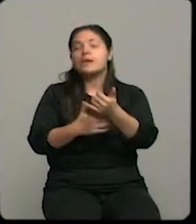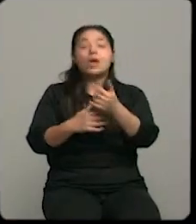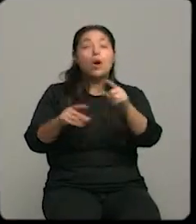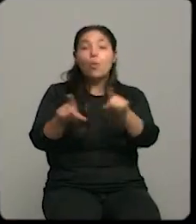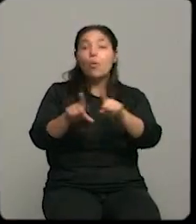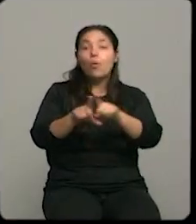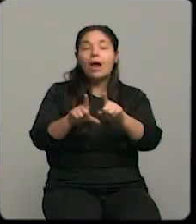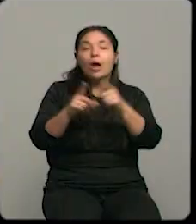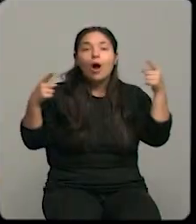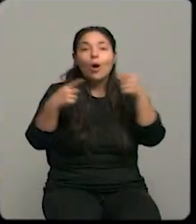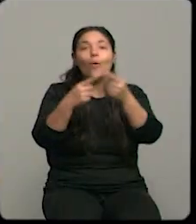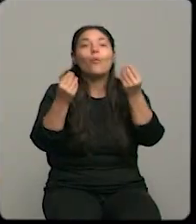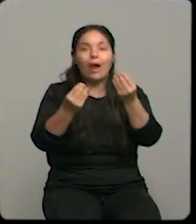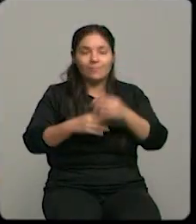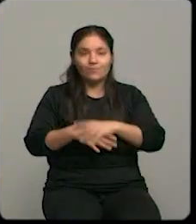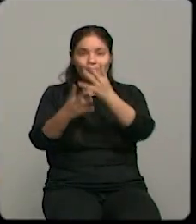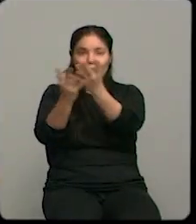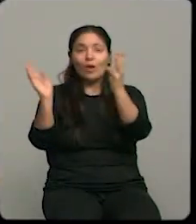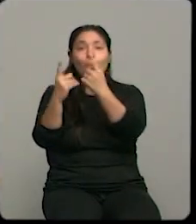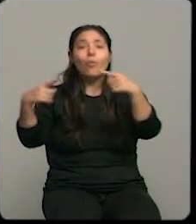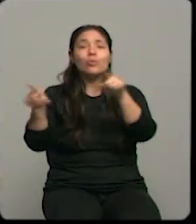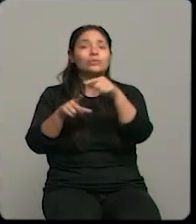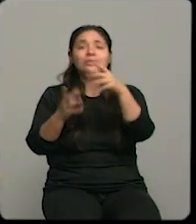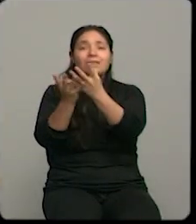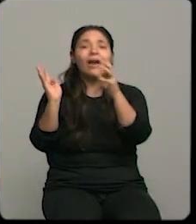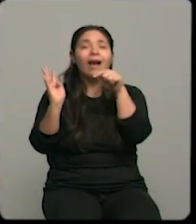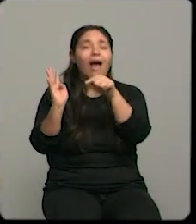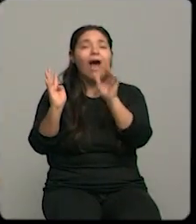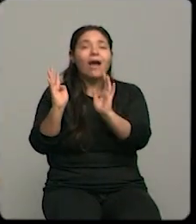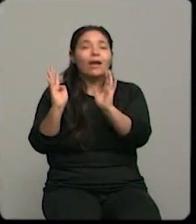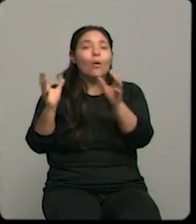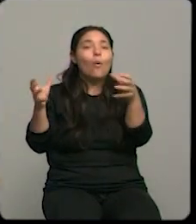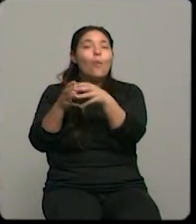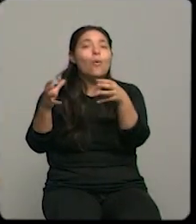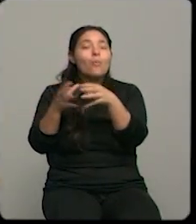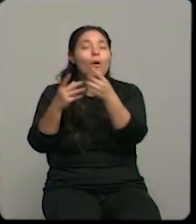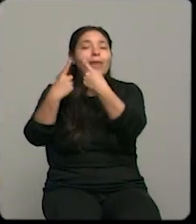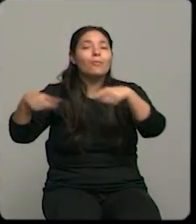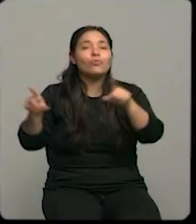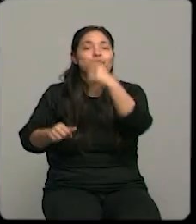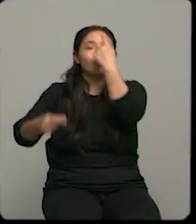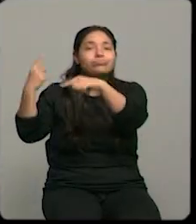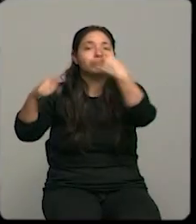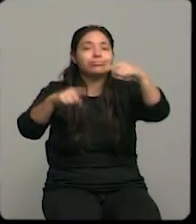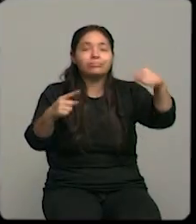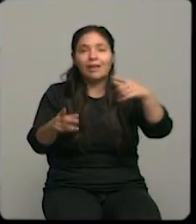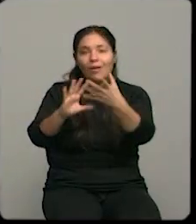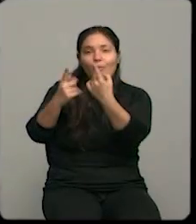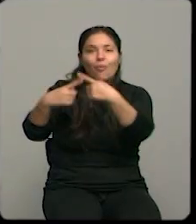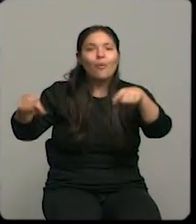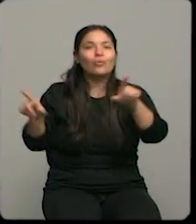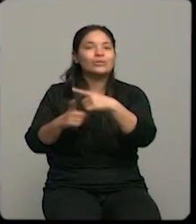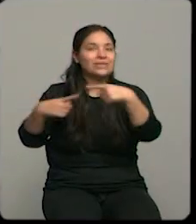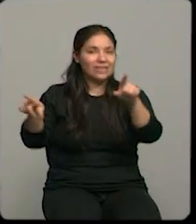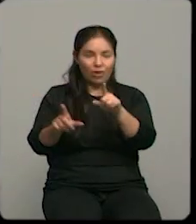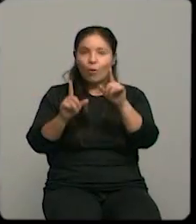lo que buscamos es mostrar que la Orquesta Sinfónica no es ni más ni menos que un grupo de músicos que hace determinada forma de música, que es lo